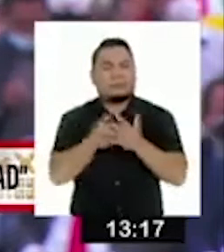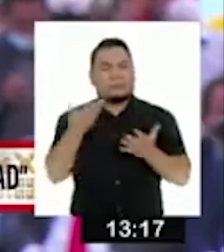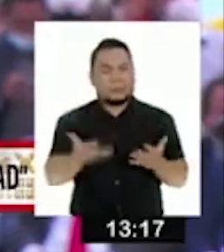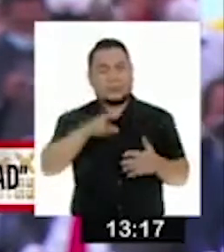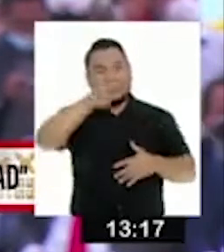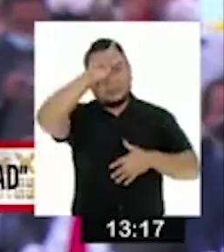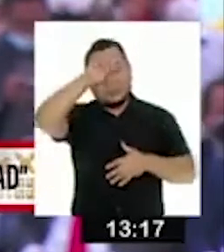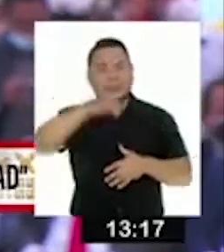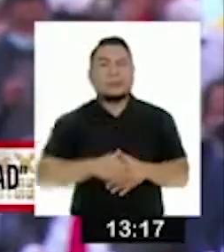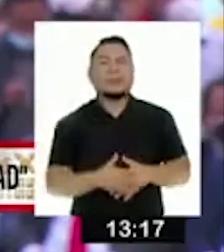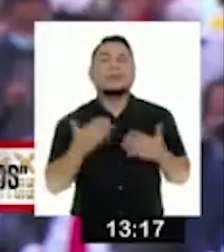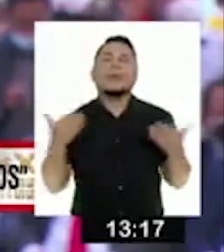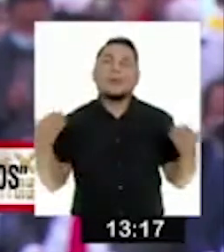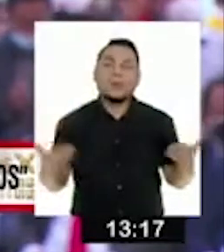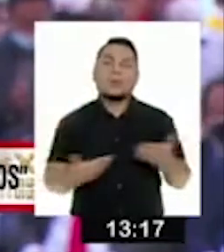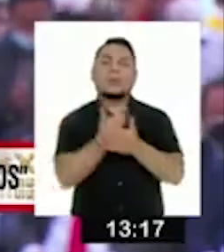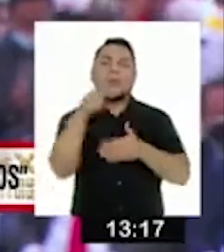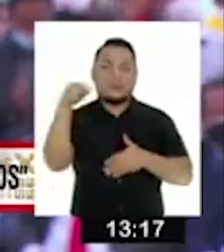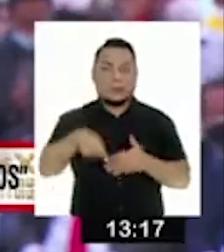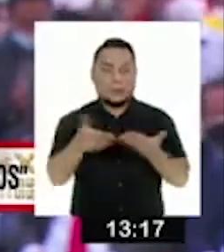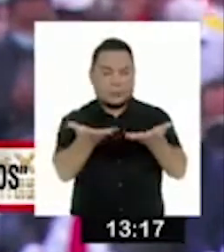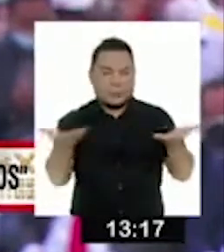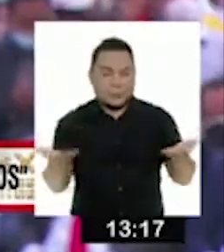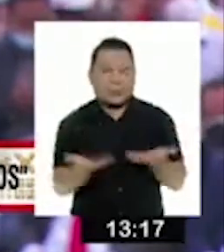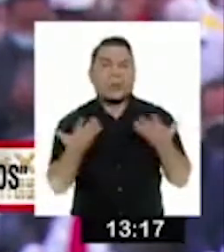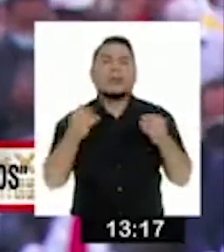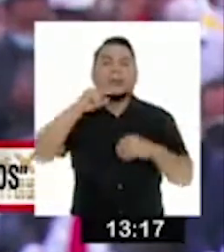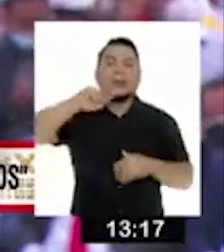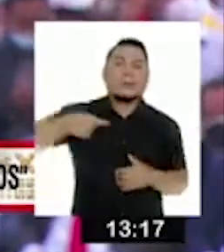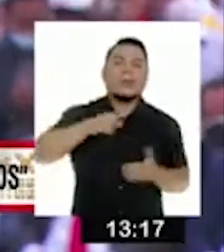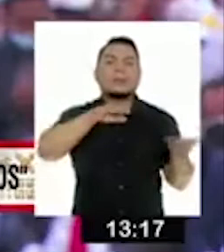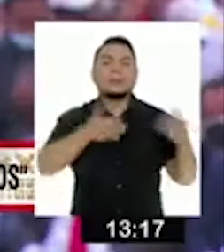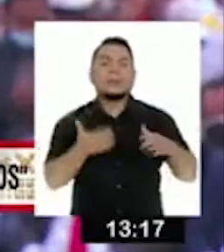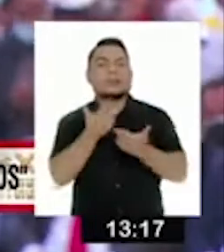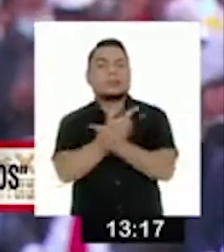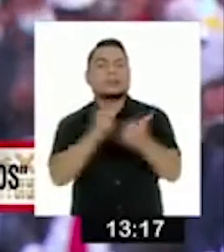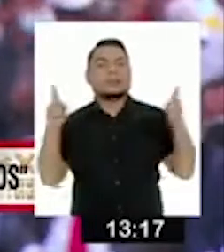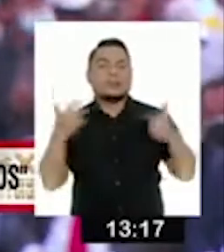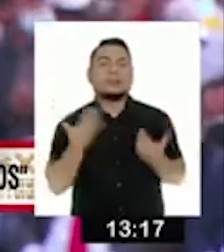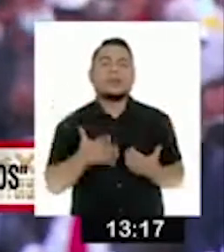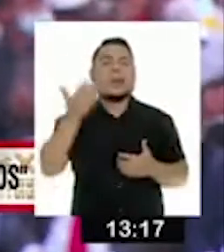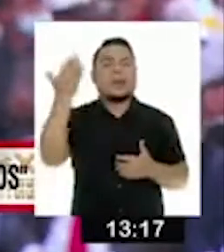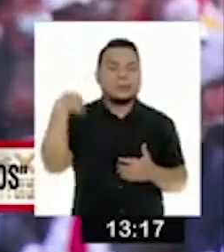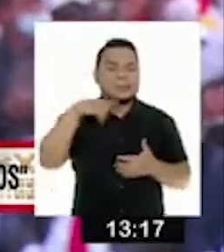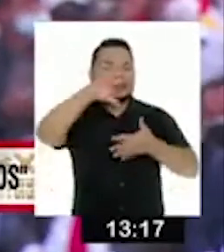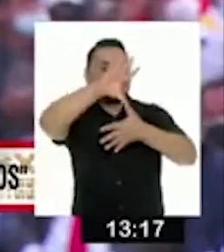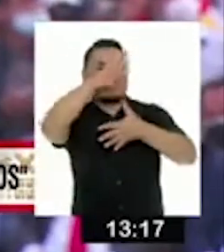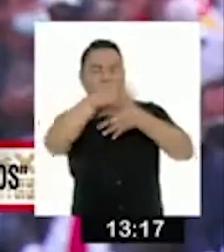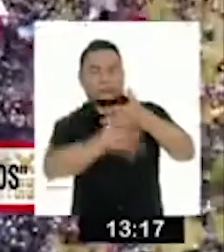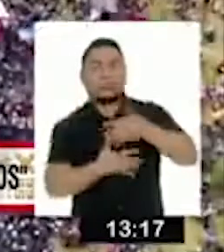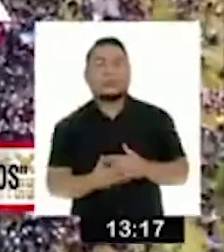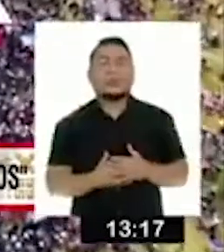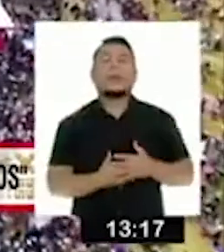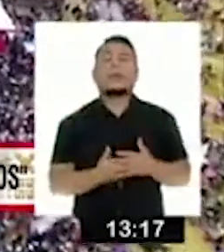país. Renovemos en este suelo donde miles murieron por la libertad de un continente.